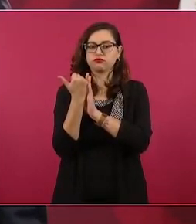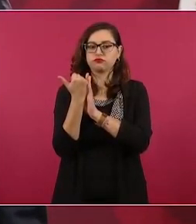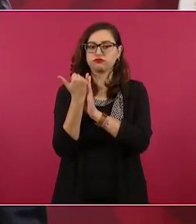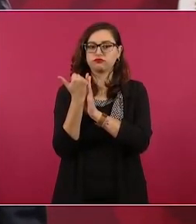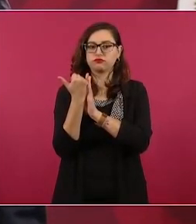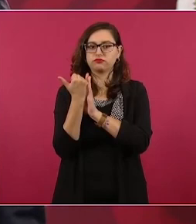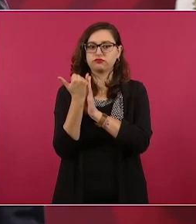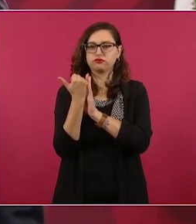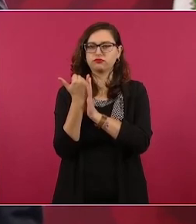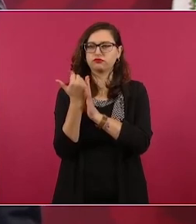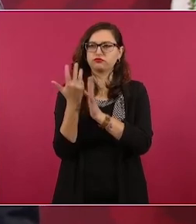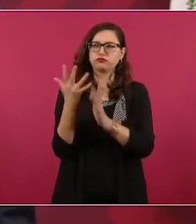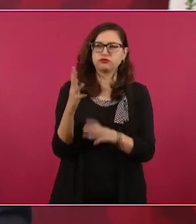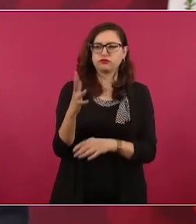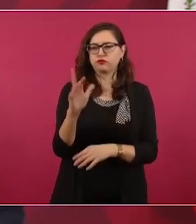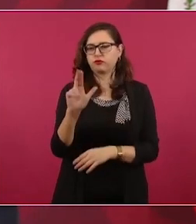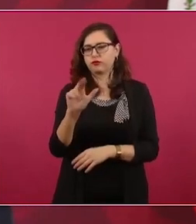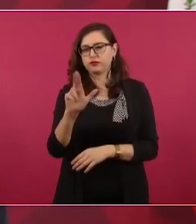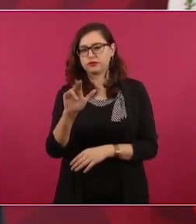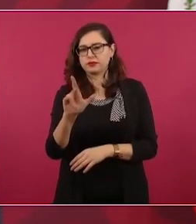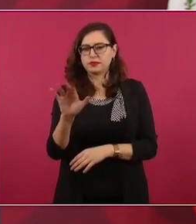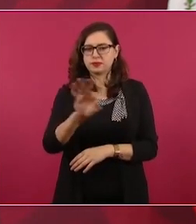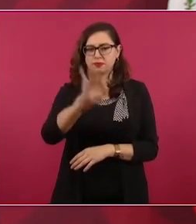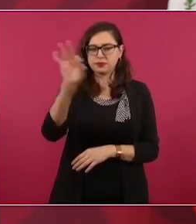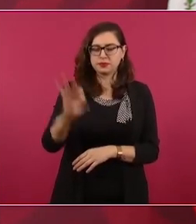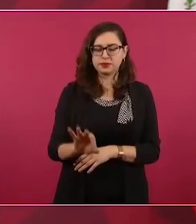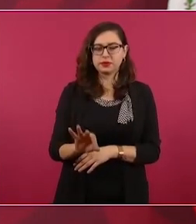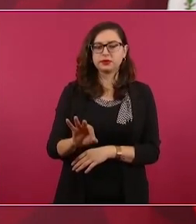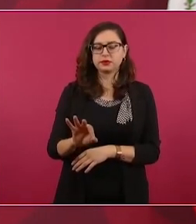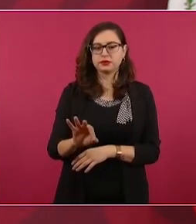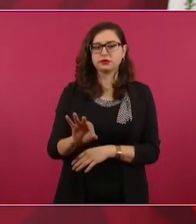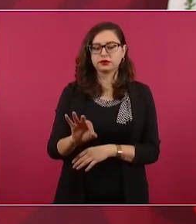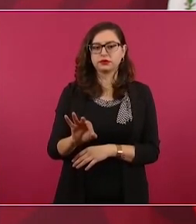de un poco más del 25%